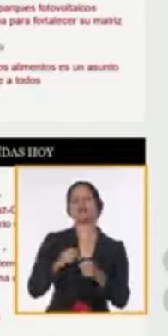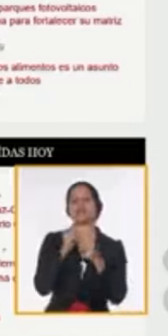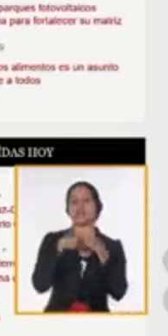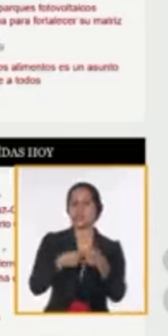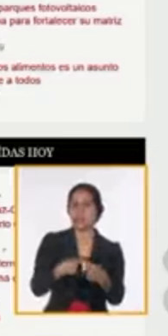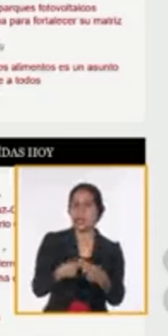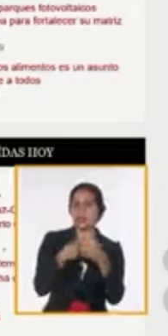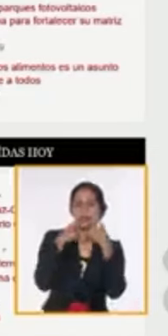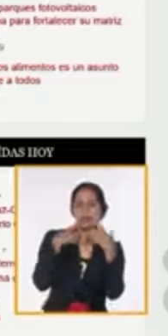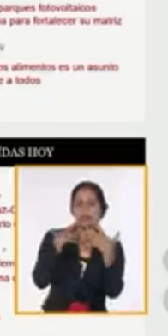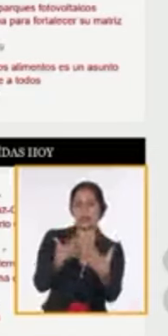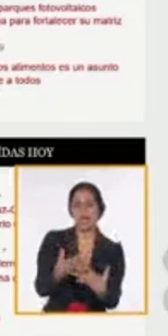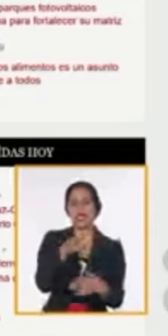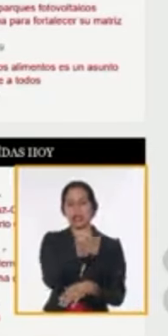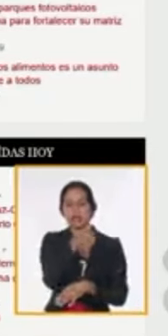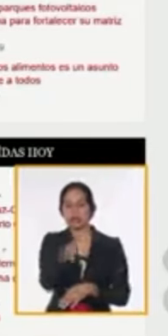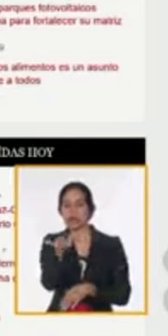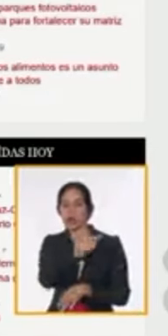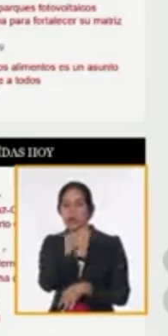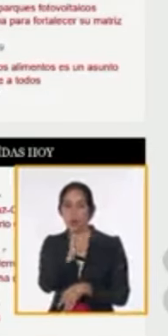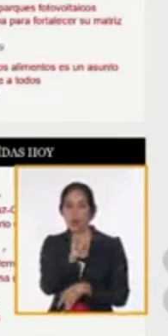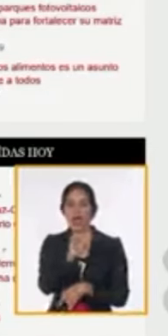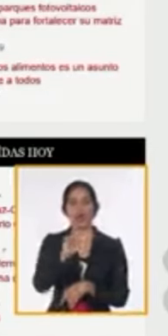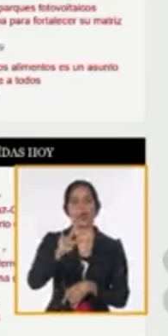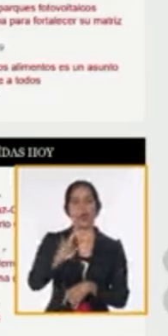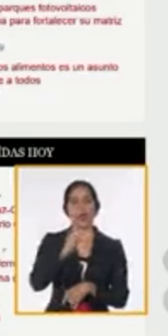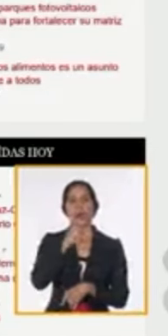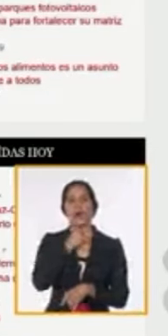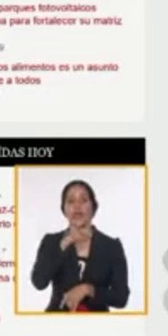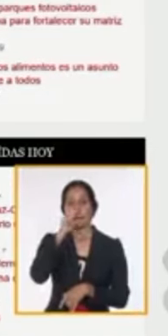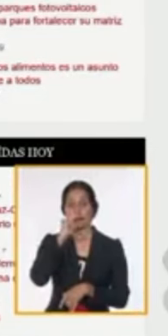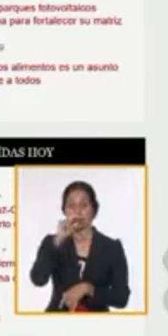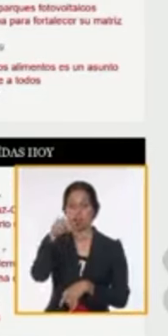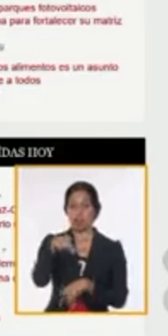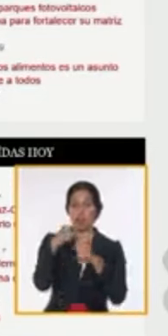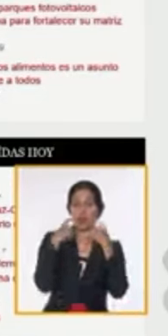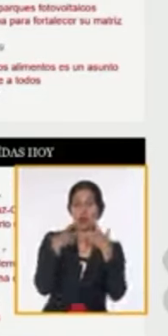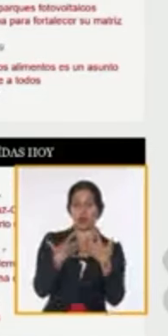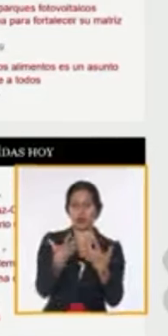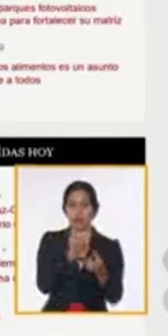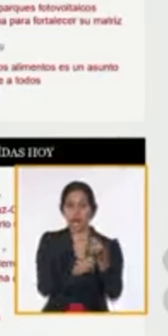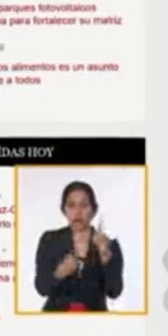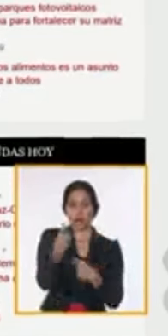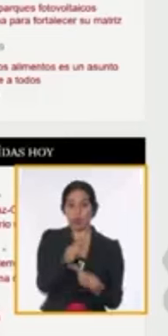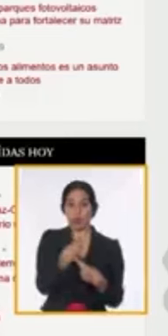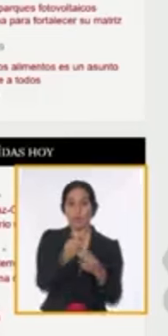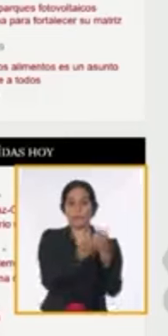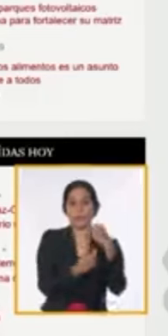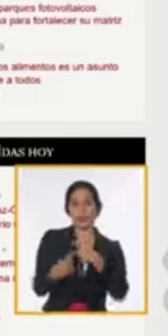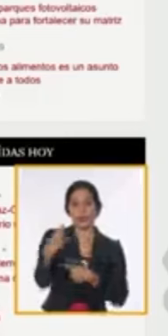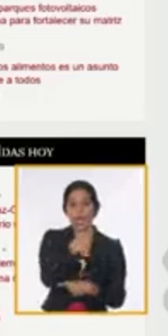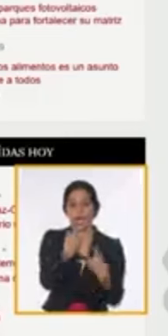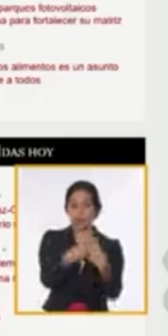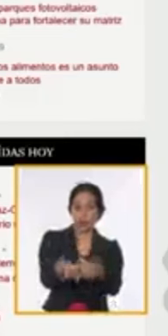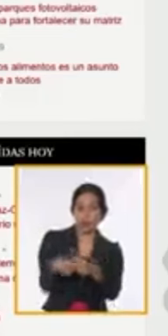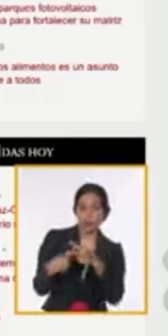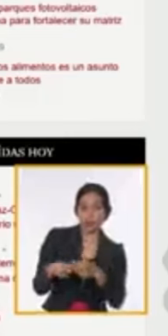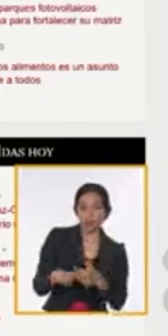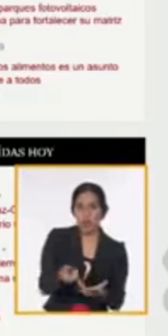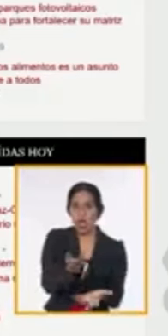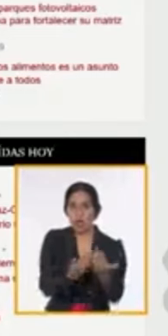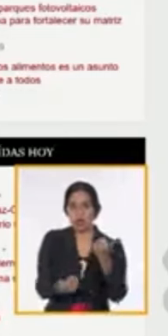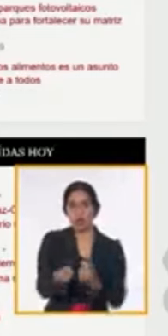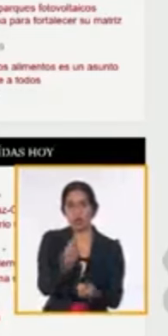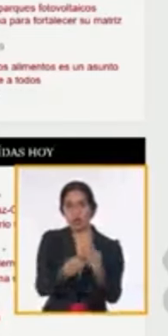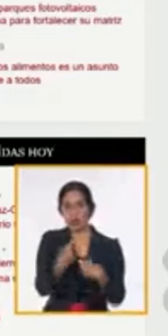allí pues recorrió la UEB Las Mercedes, donde constató los primeros pasos del programa de recuperación de la empresa